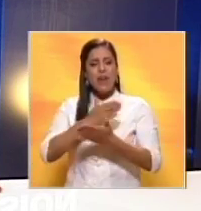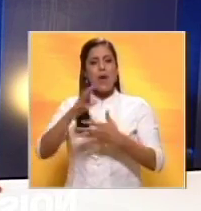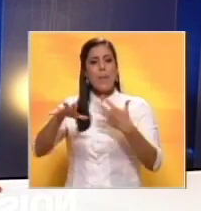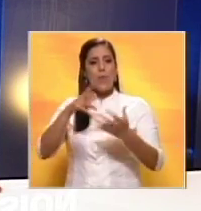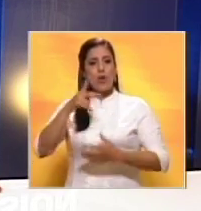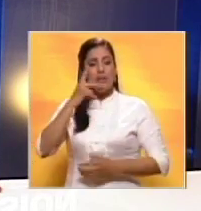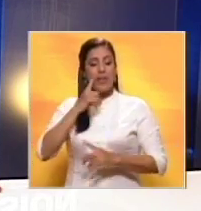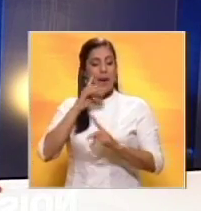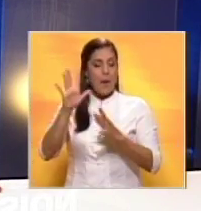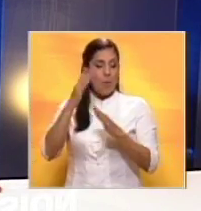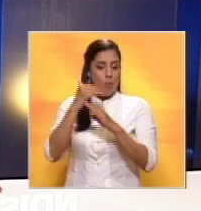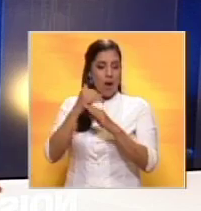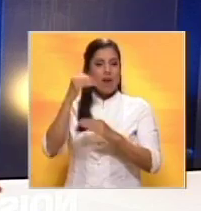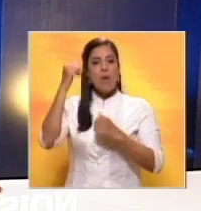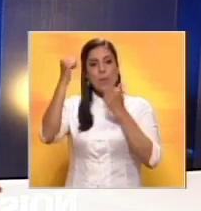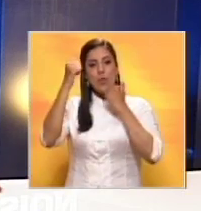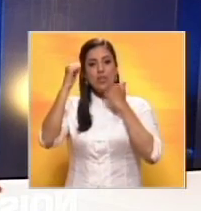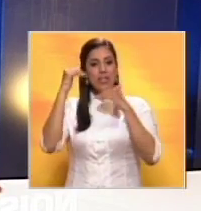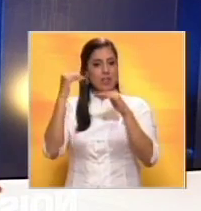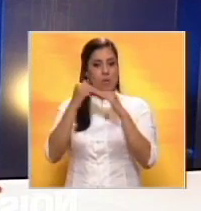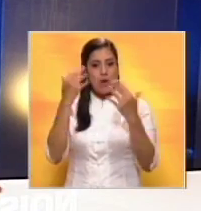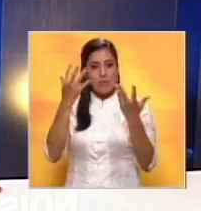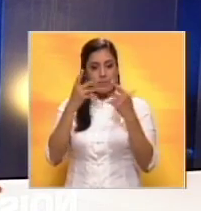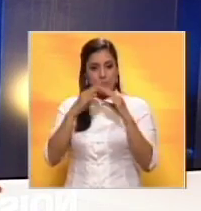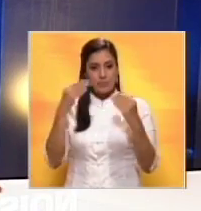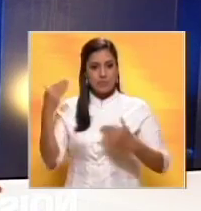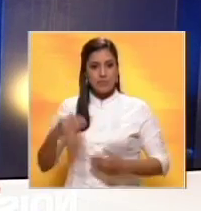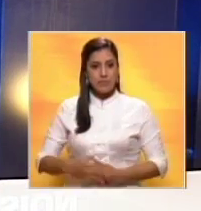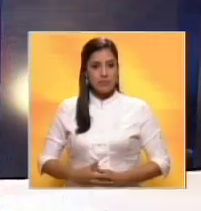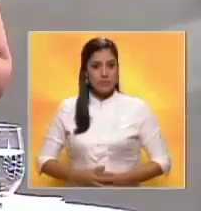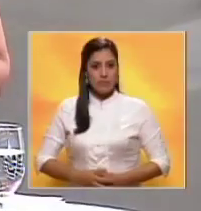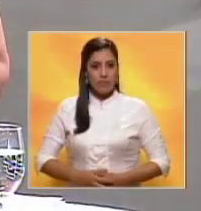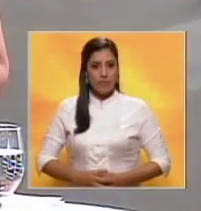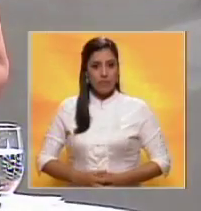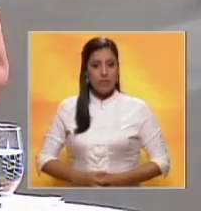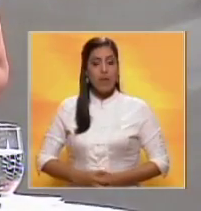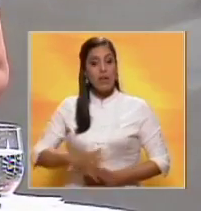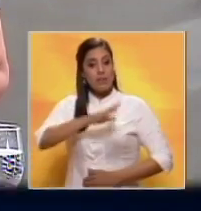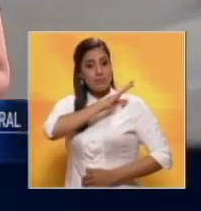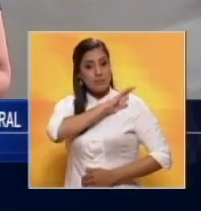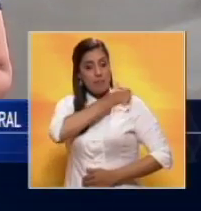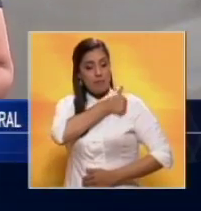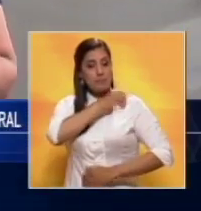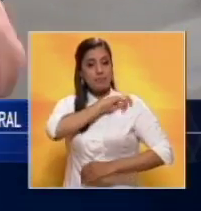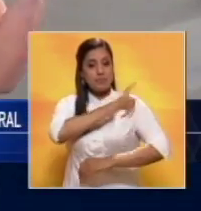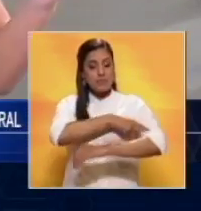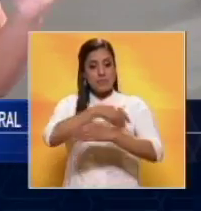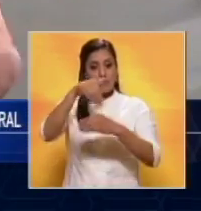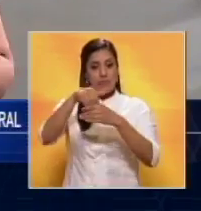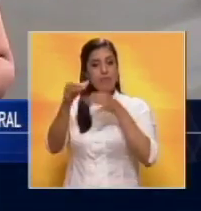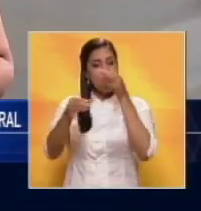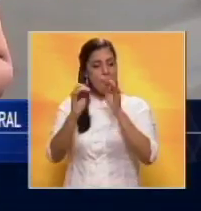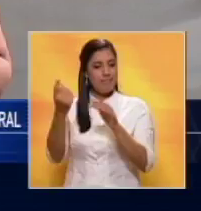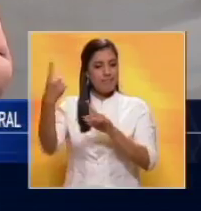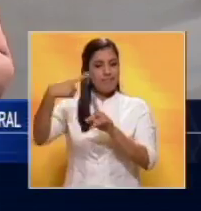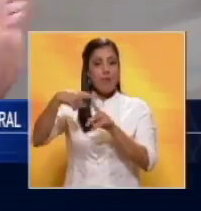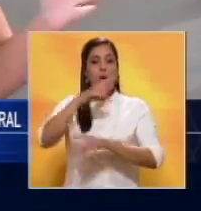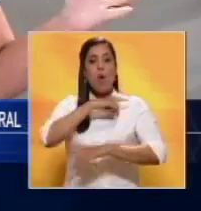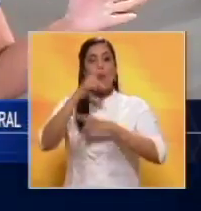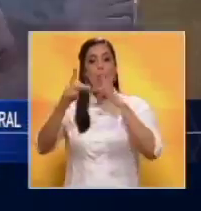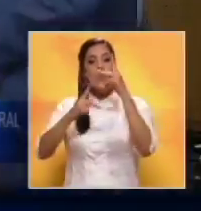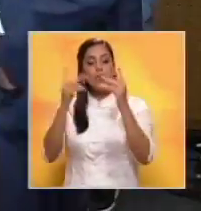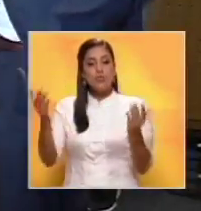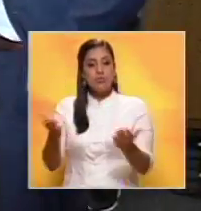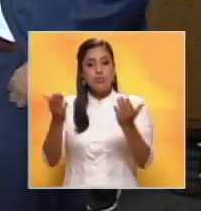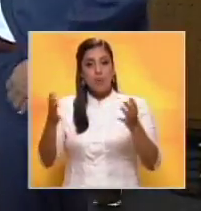política similar a una manifestación. Manuel Covela nos ofrece los detalles. La jefa del Poder Electoral señaló además que el proceso que